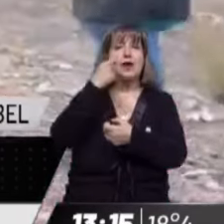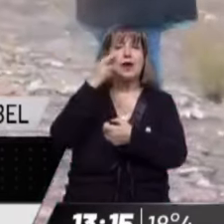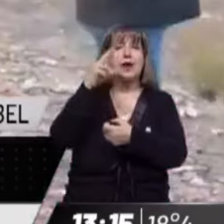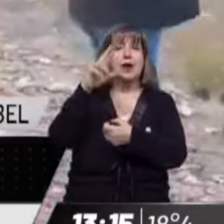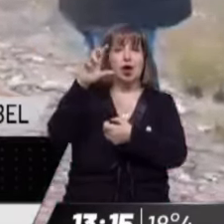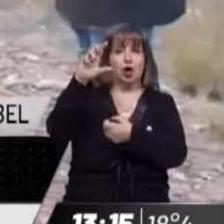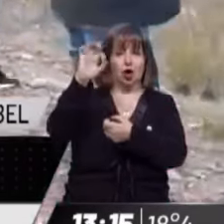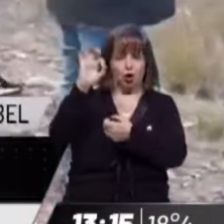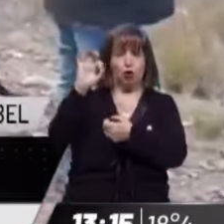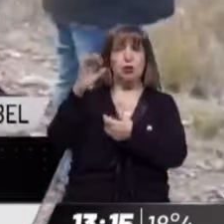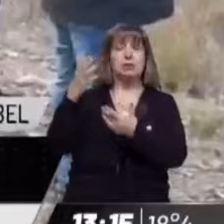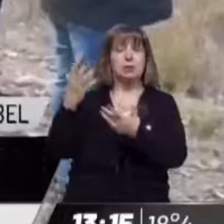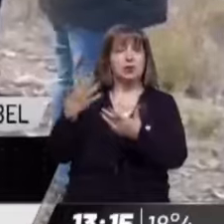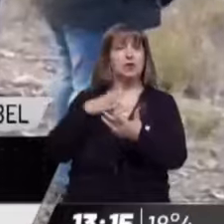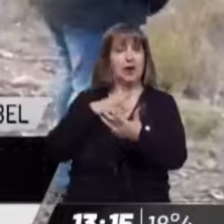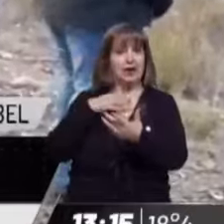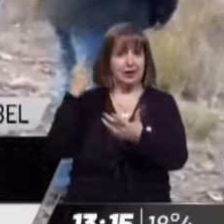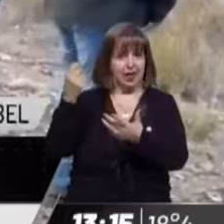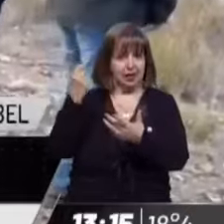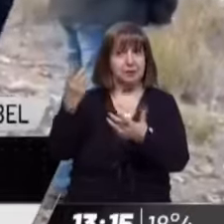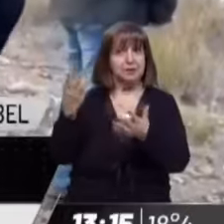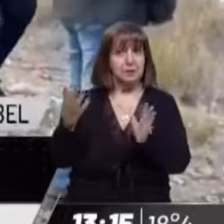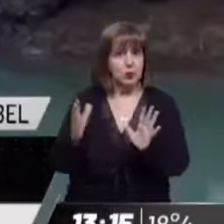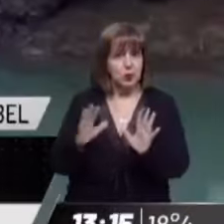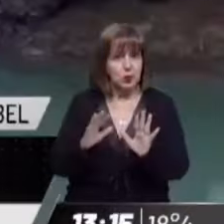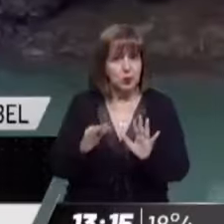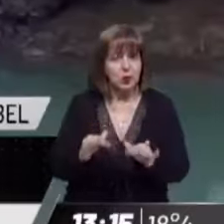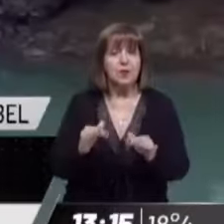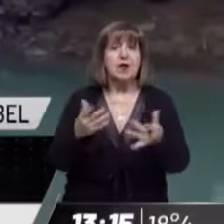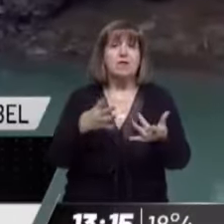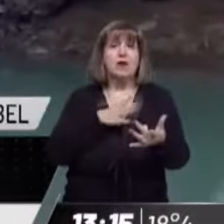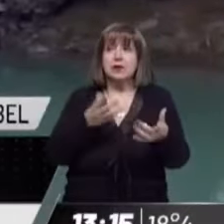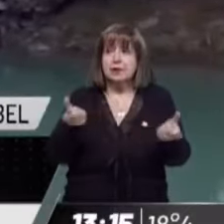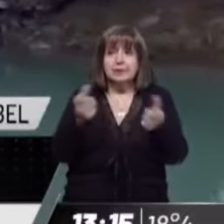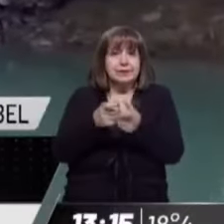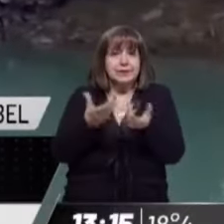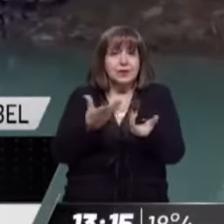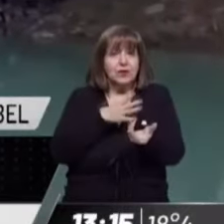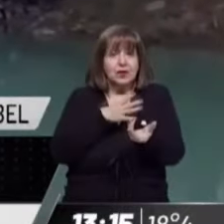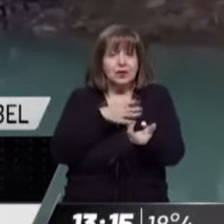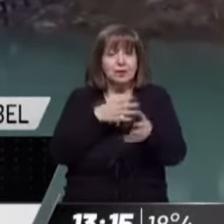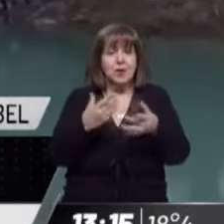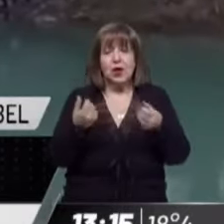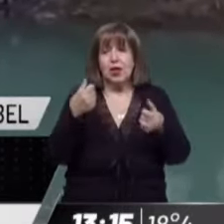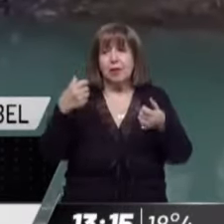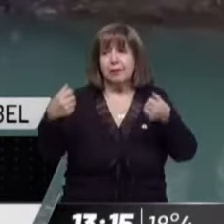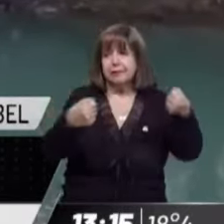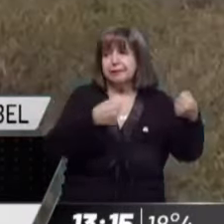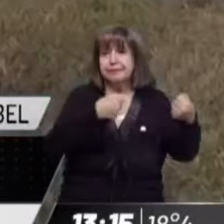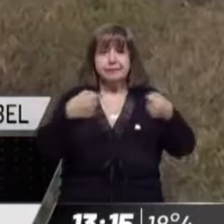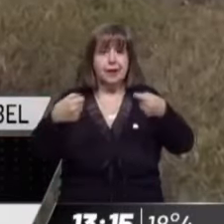de este lugar, del Atuel, sino del otro acueducto, claro, del otro acueducto y del Sí. manantial que nosotros